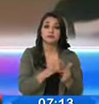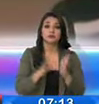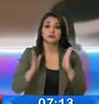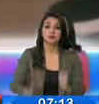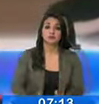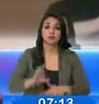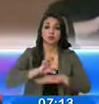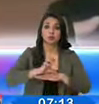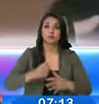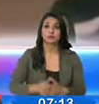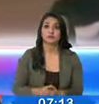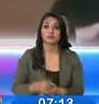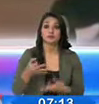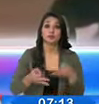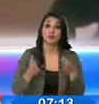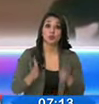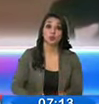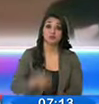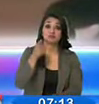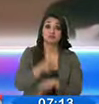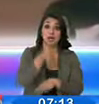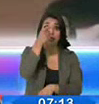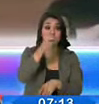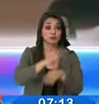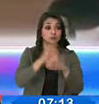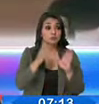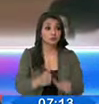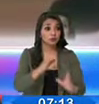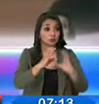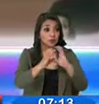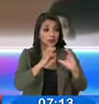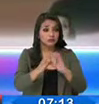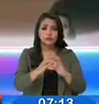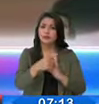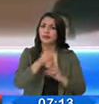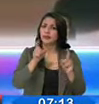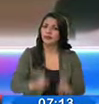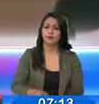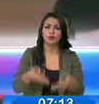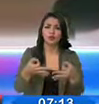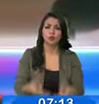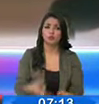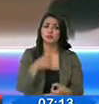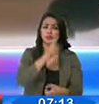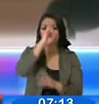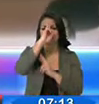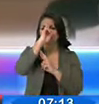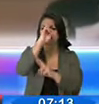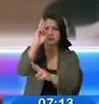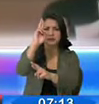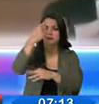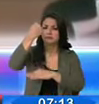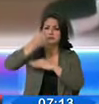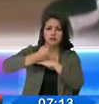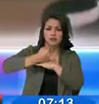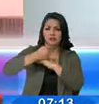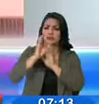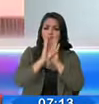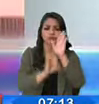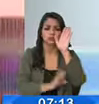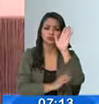deberá cumplir con lo que la jueza ha dispuesto. El superintendente de la Información y Comunicación es absolutamente respetuoso del Estado Constitucional de